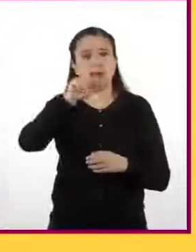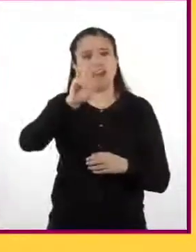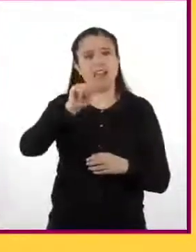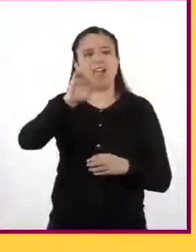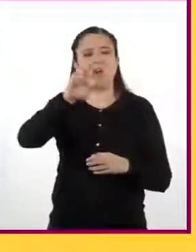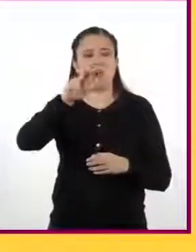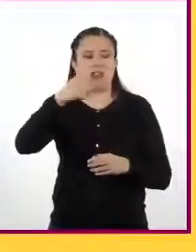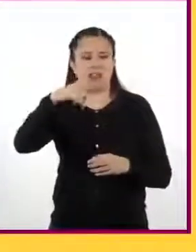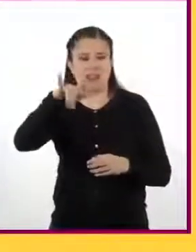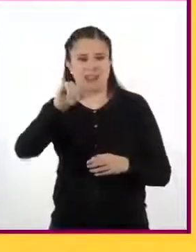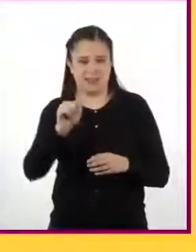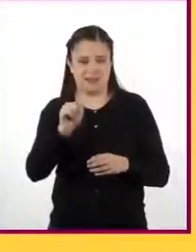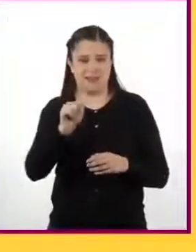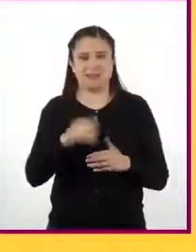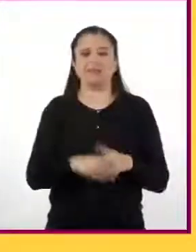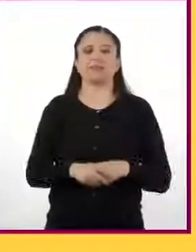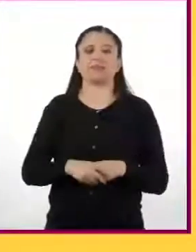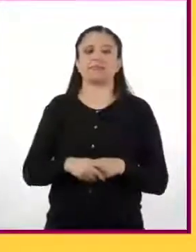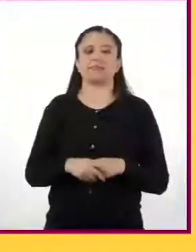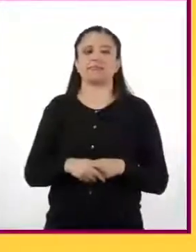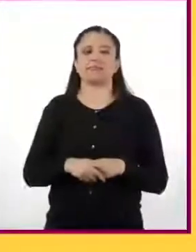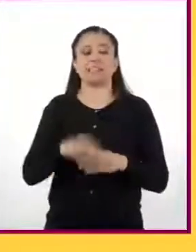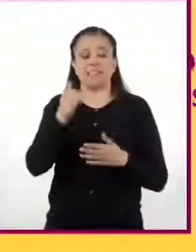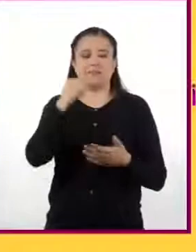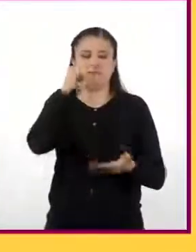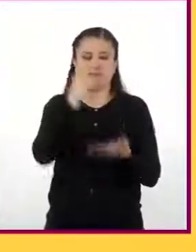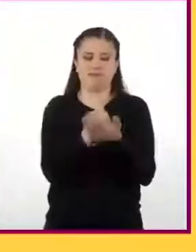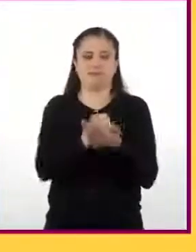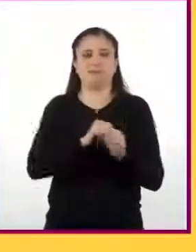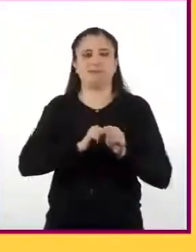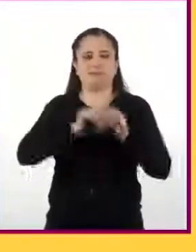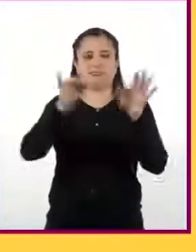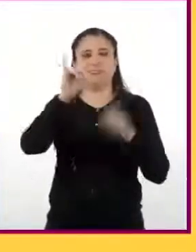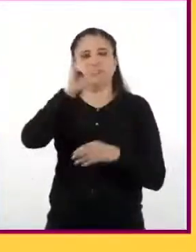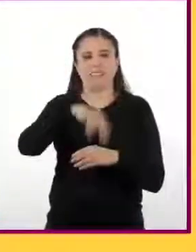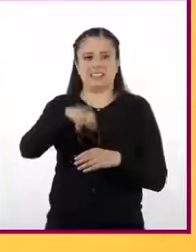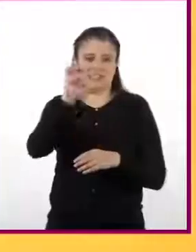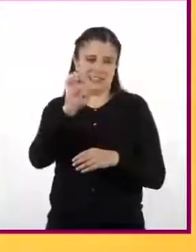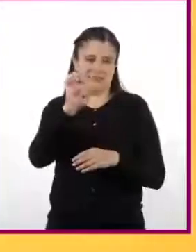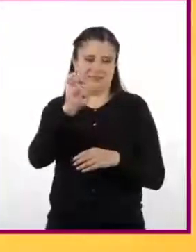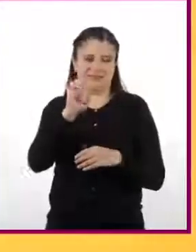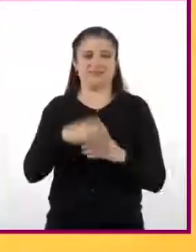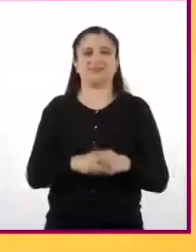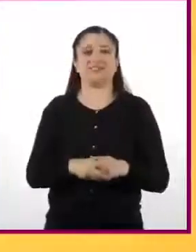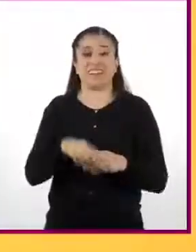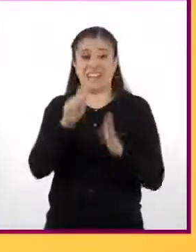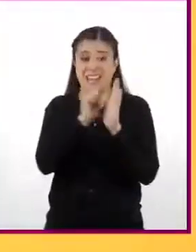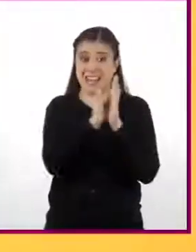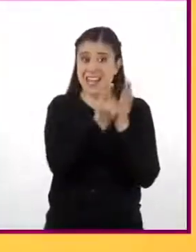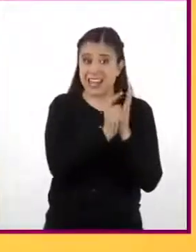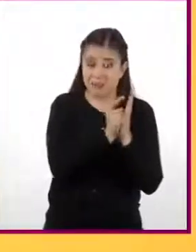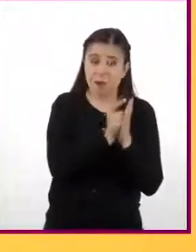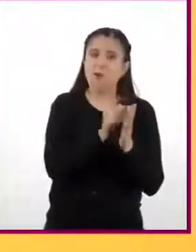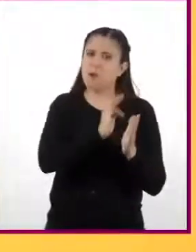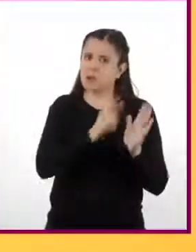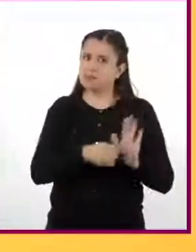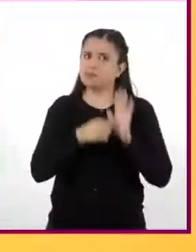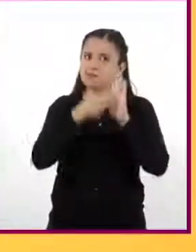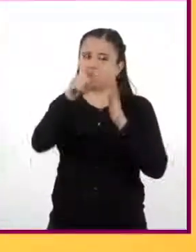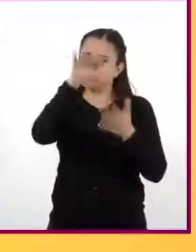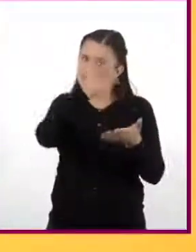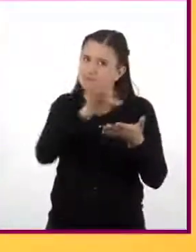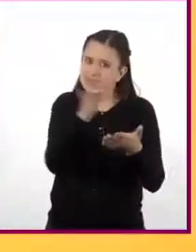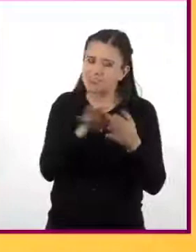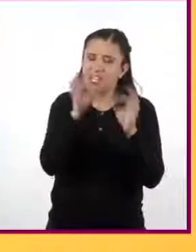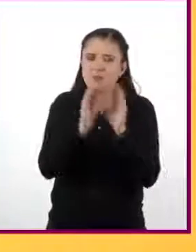Luna Elizarrarás y publicado por el Instituto Nacional Electoral. Este libro les ofrece información sobre la